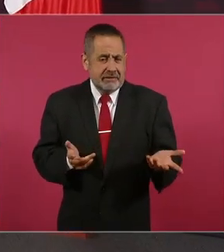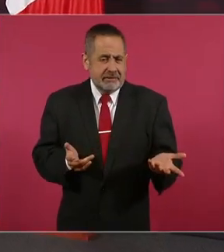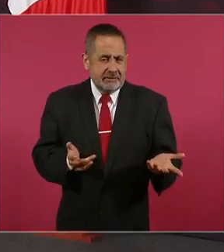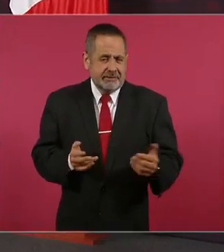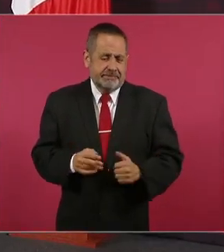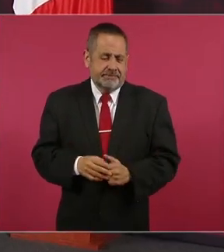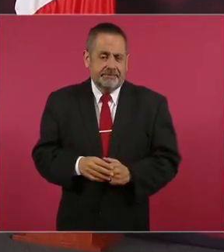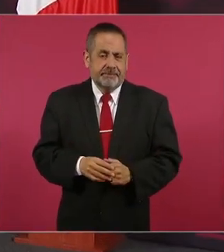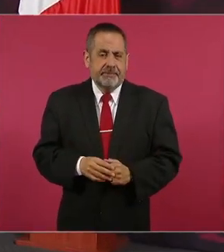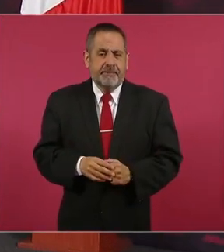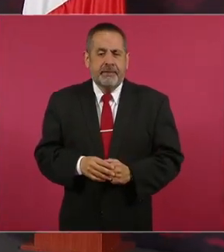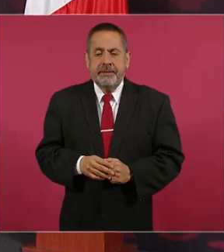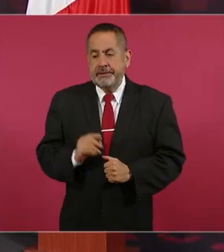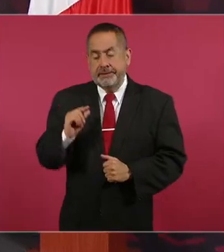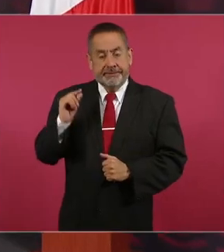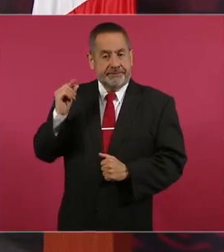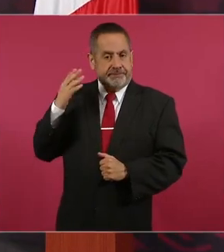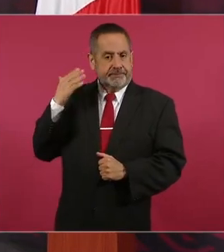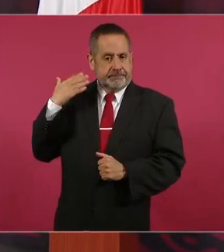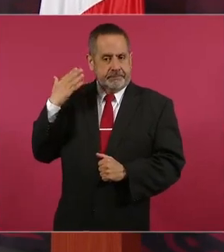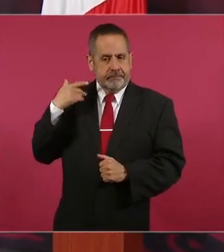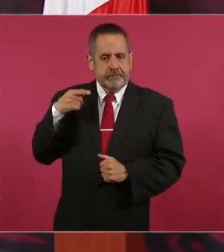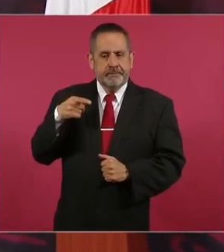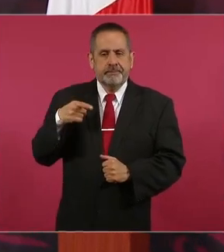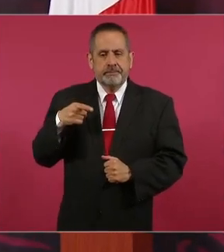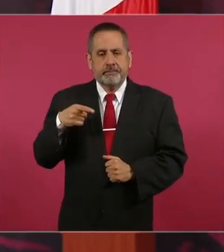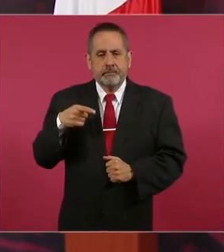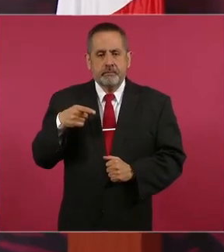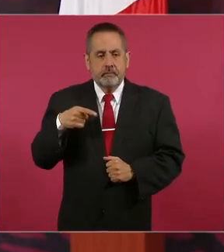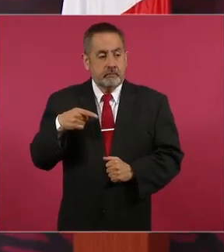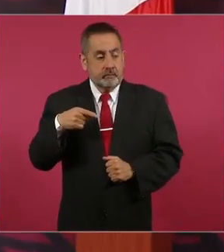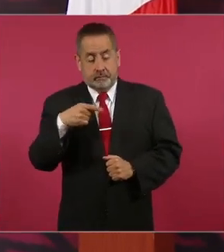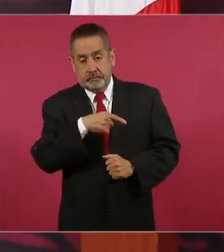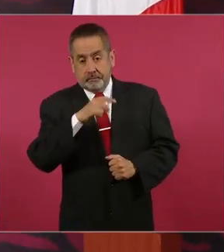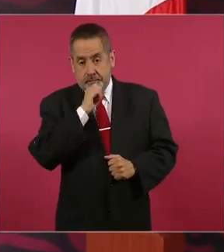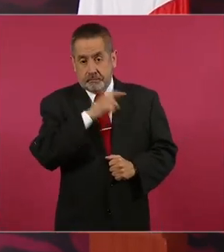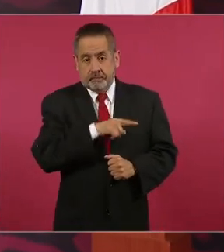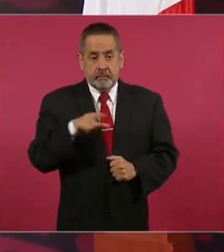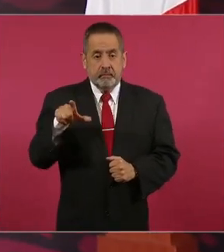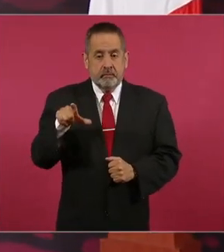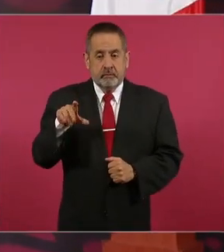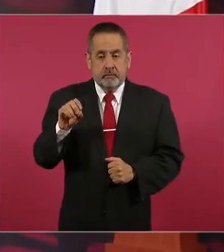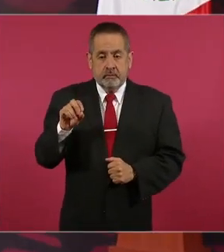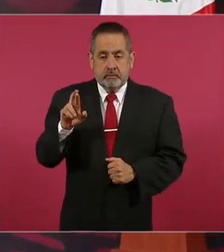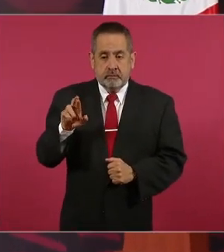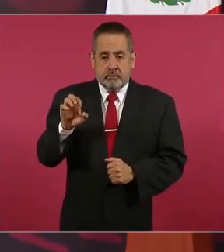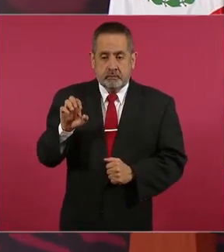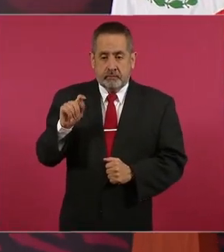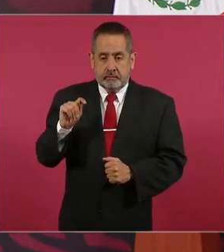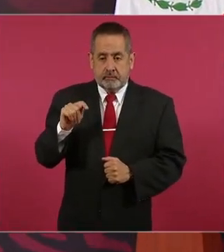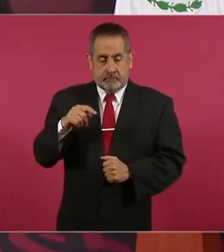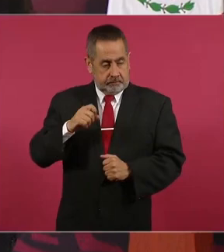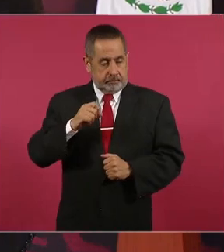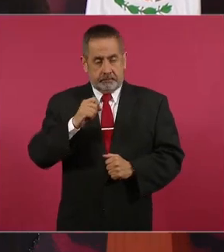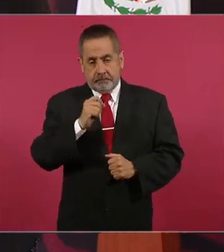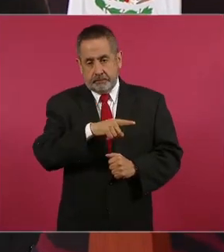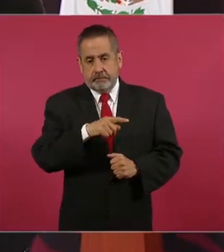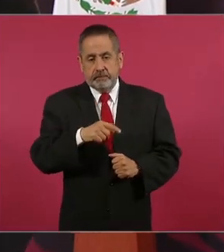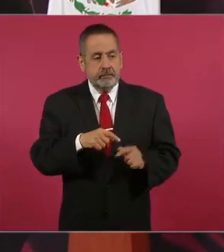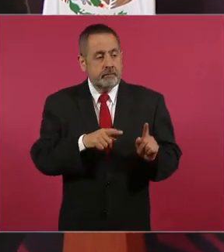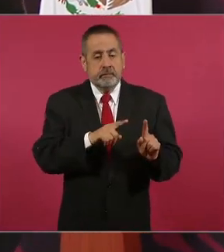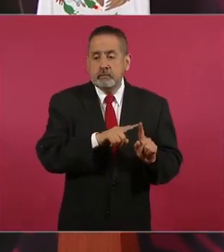Ahora, hace poco, el mismo Loret, a quien me